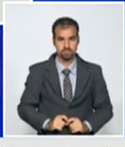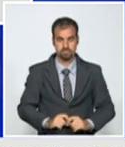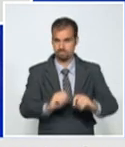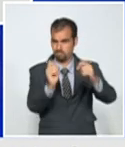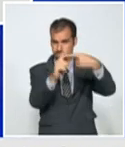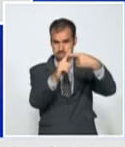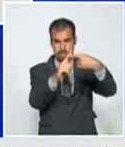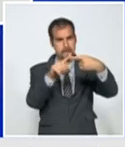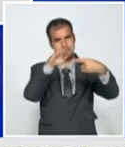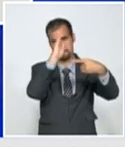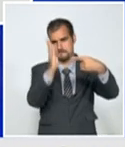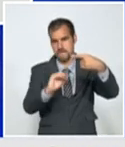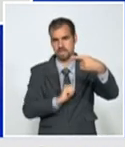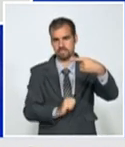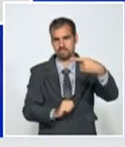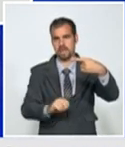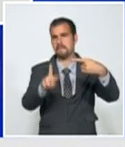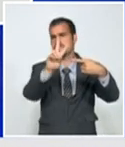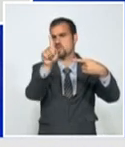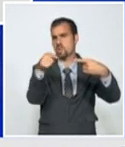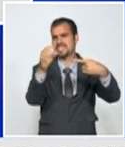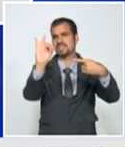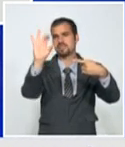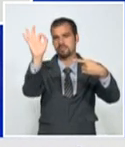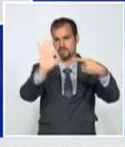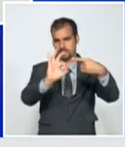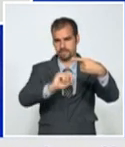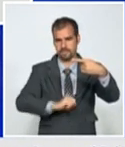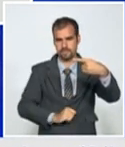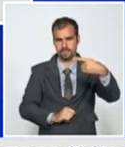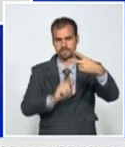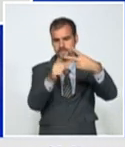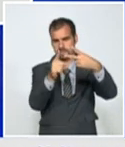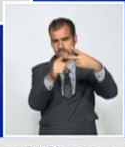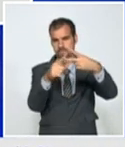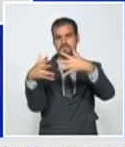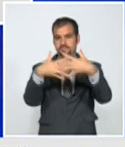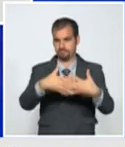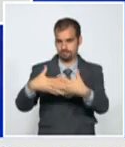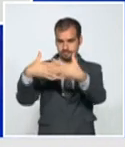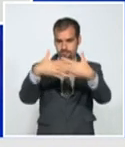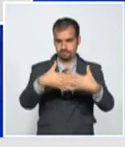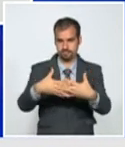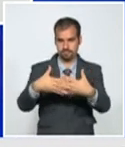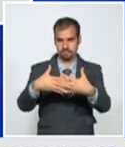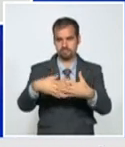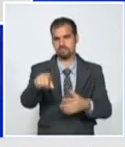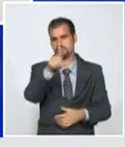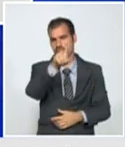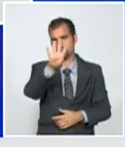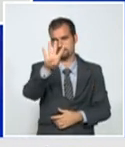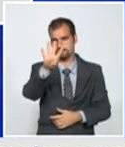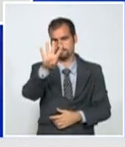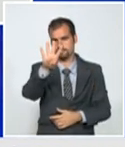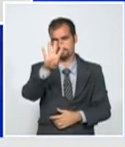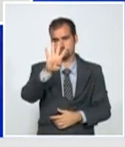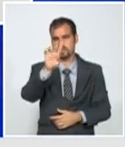el 21,7% y los Estados Unidos de Norteamérica con el